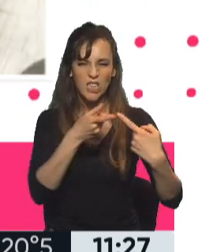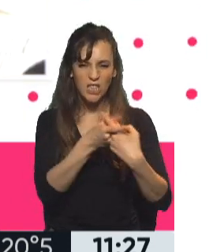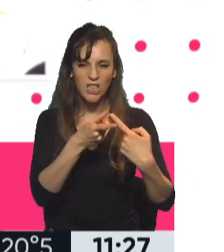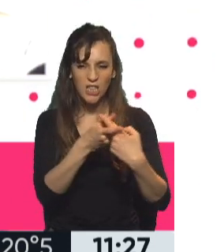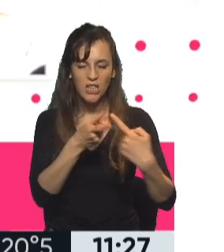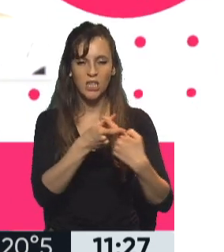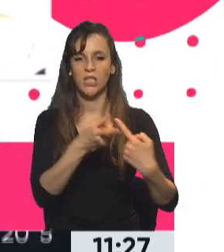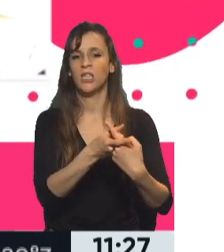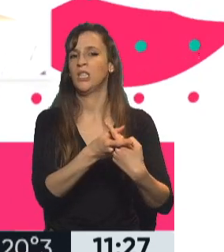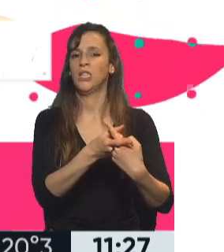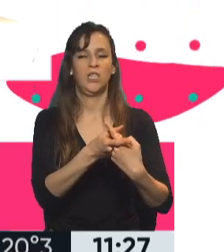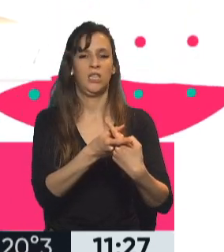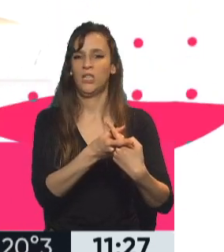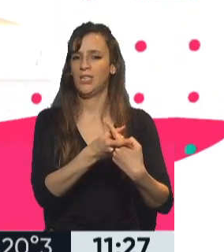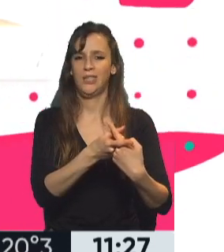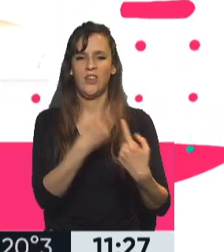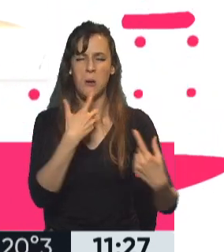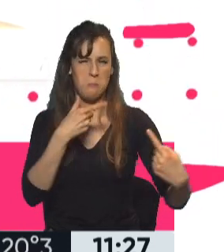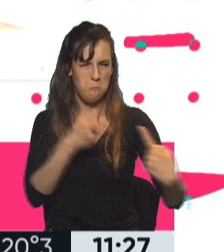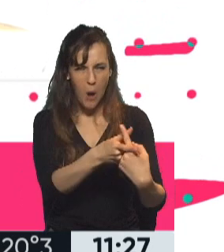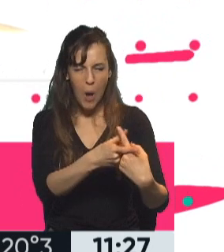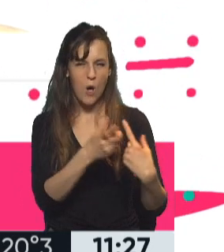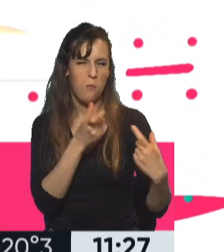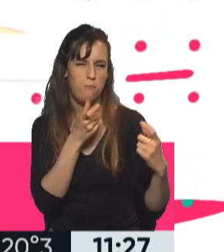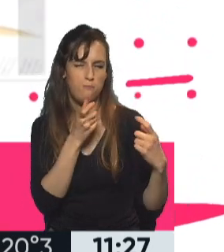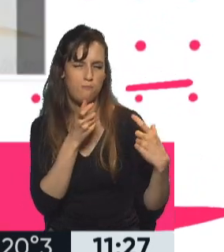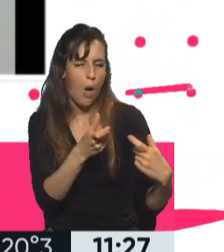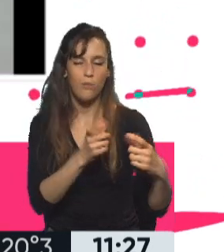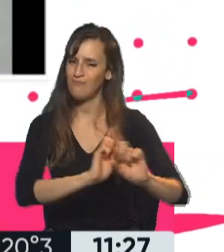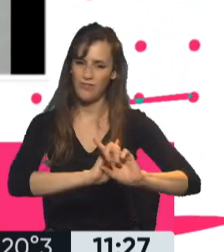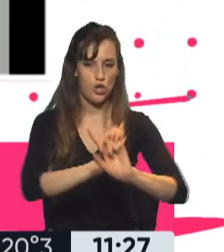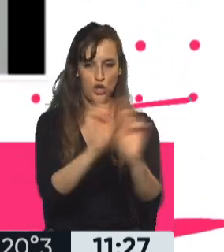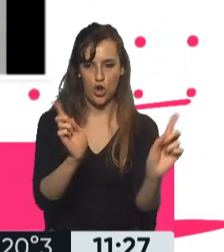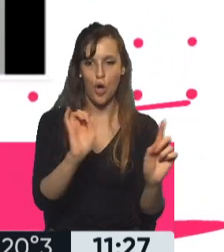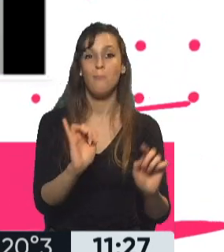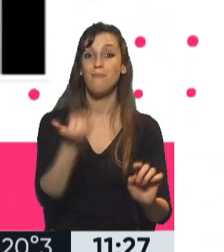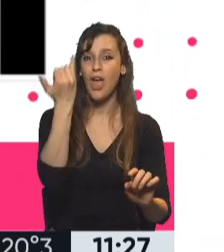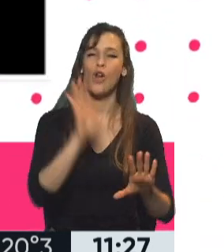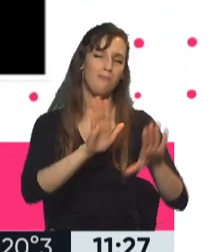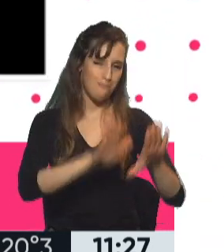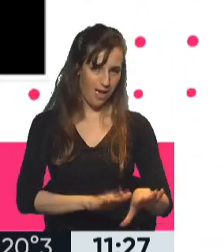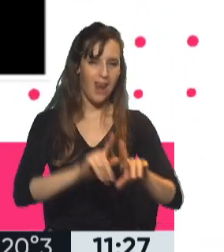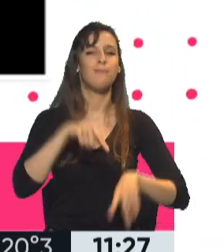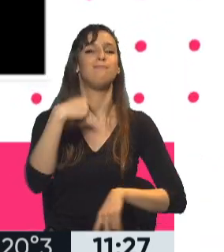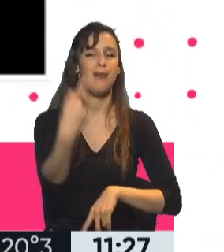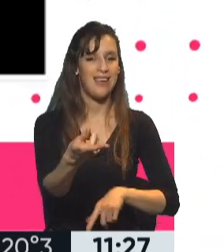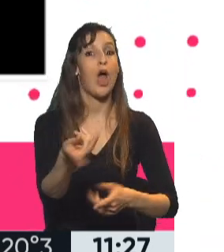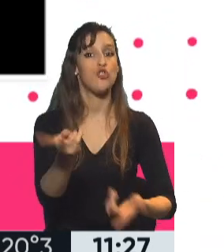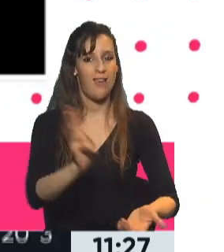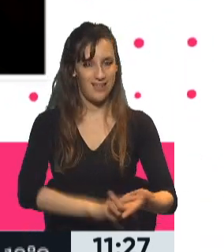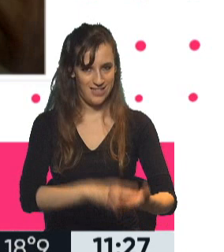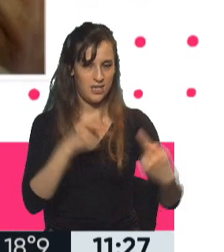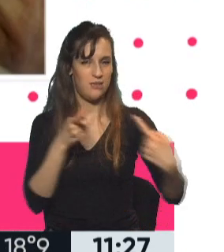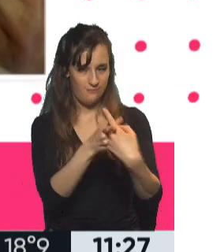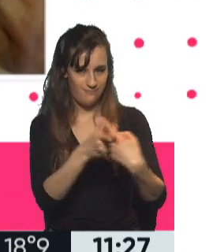ciertos y determinados tonos, decir, bueno, paremos hasta mañana, porque no nos vamos a poner de acuerdo hoy, pero retomamos la actividad que